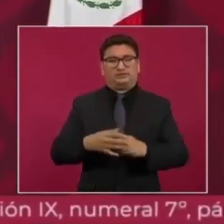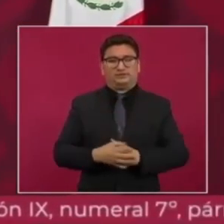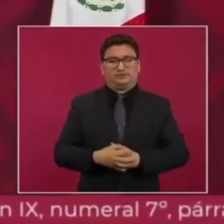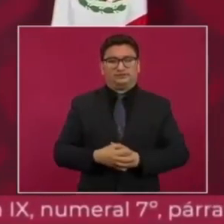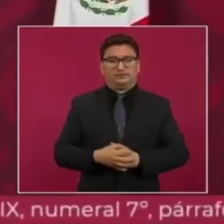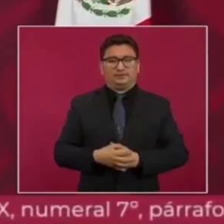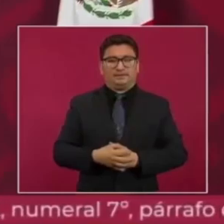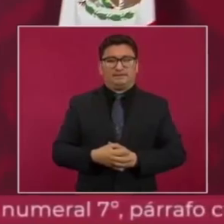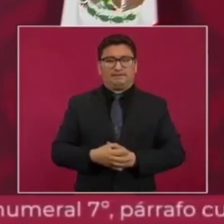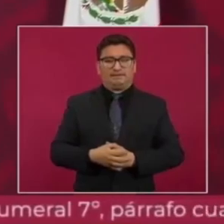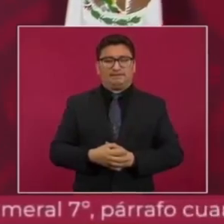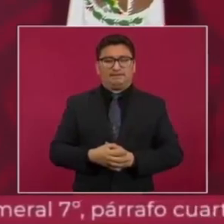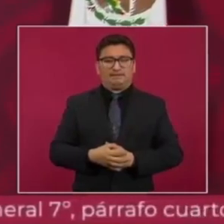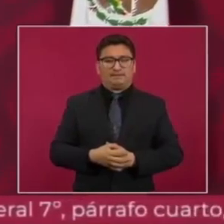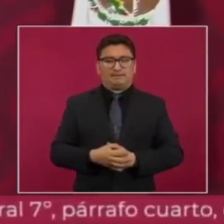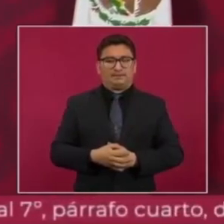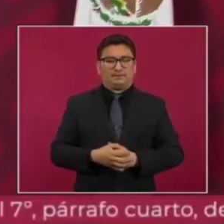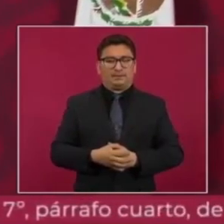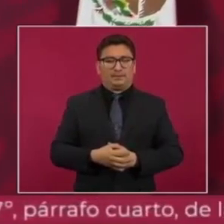van a